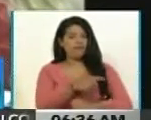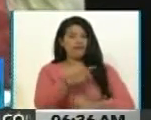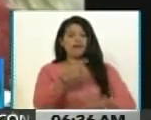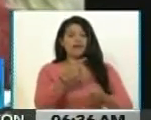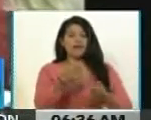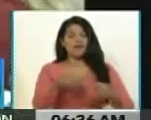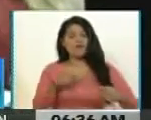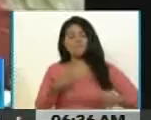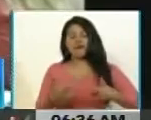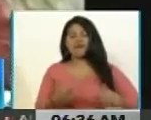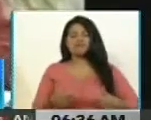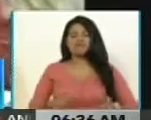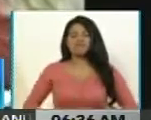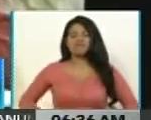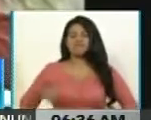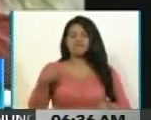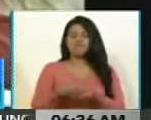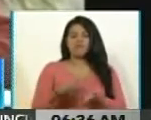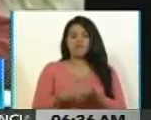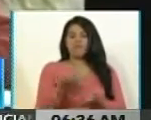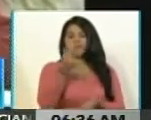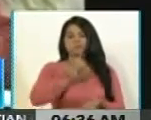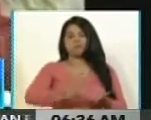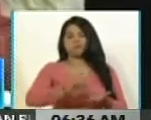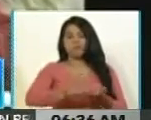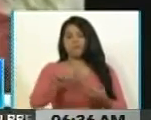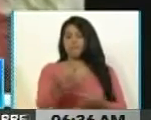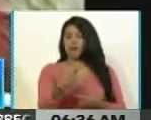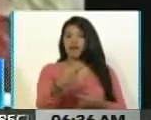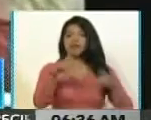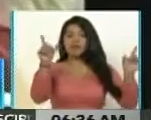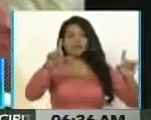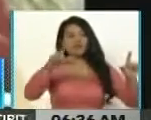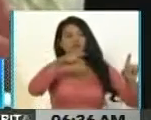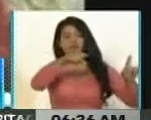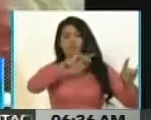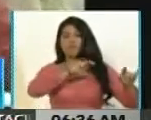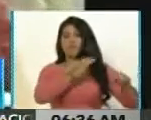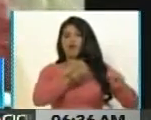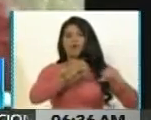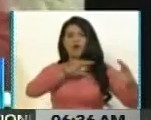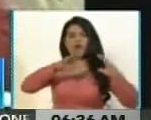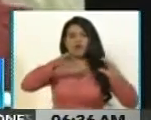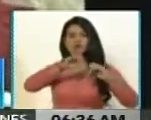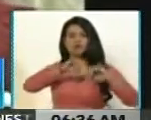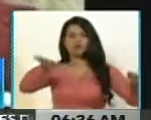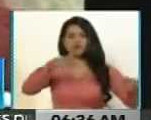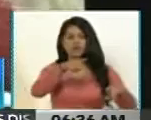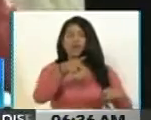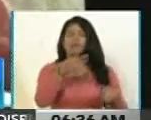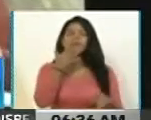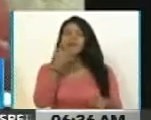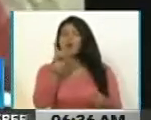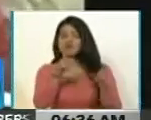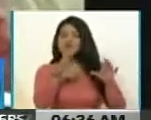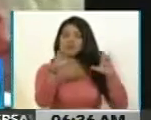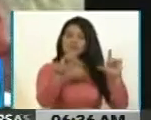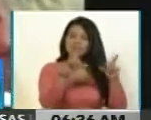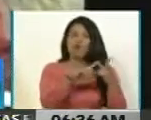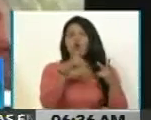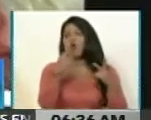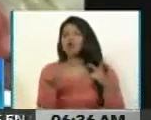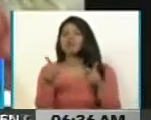comunicación de mucho poder, no solo, bueno, en el tanto escritos como